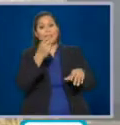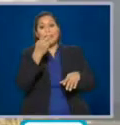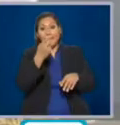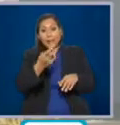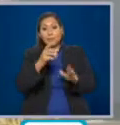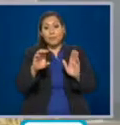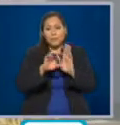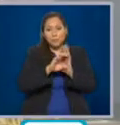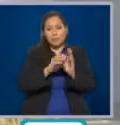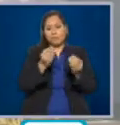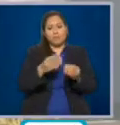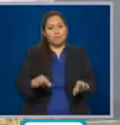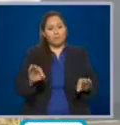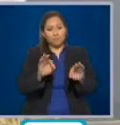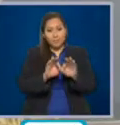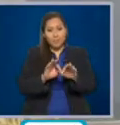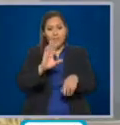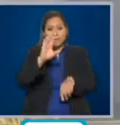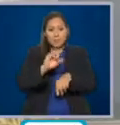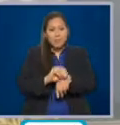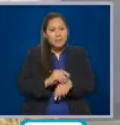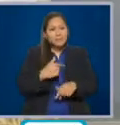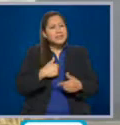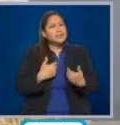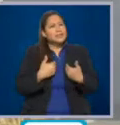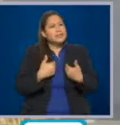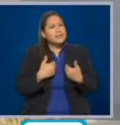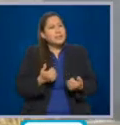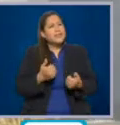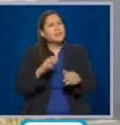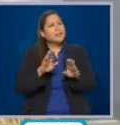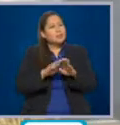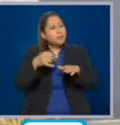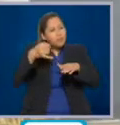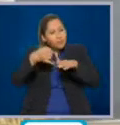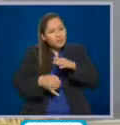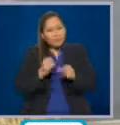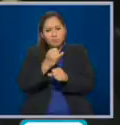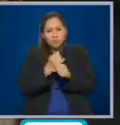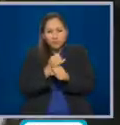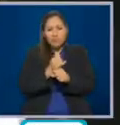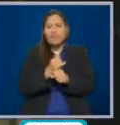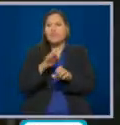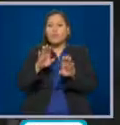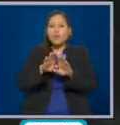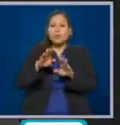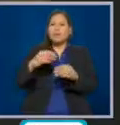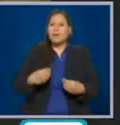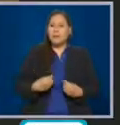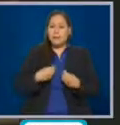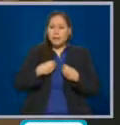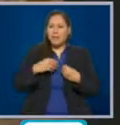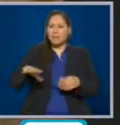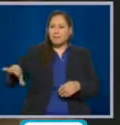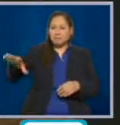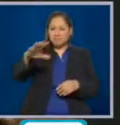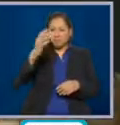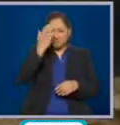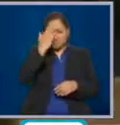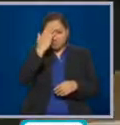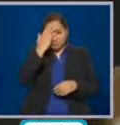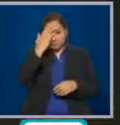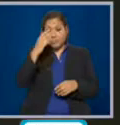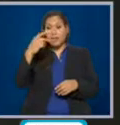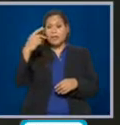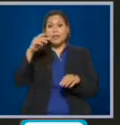sido un proyecto que nos permite como profundizar en muchas líneas de investigación, ¿no? Como la vida misma. Entonces, bueno, el trabajo de Theo yo